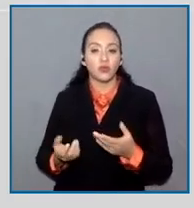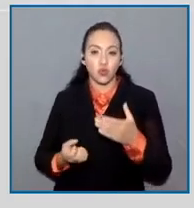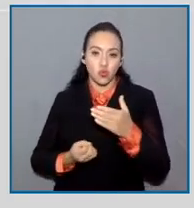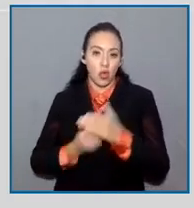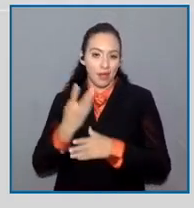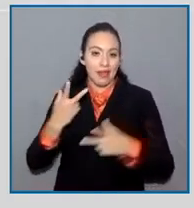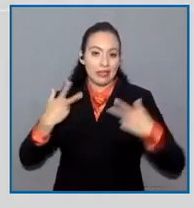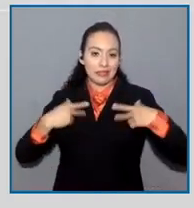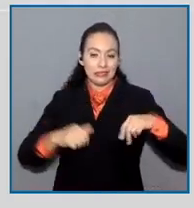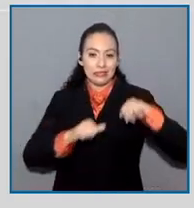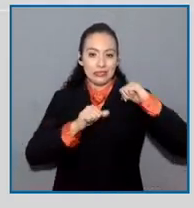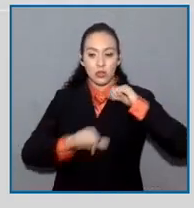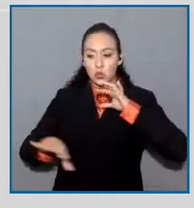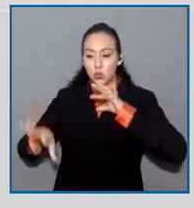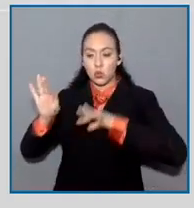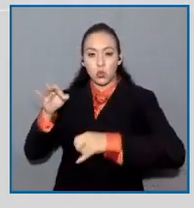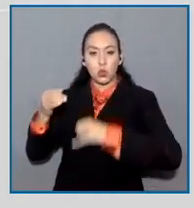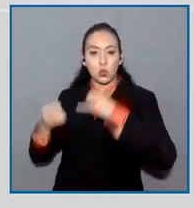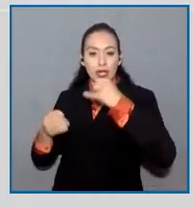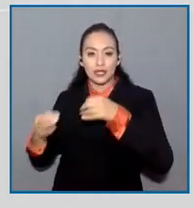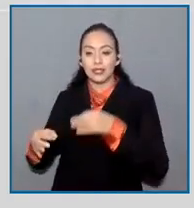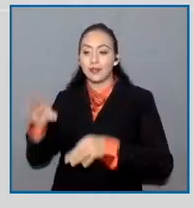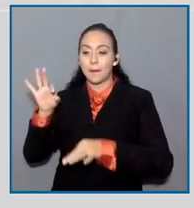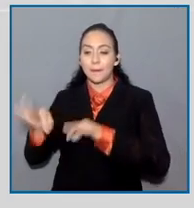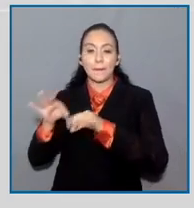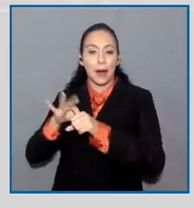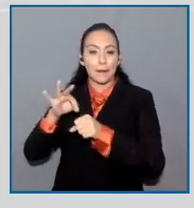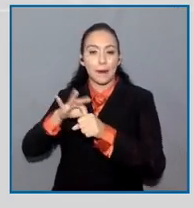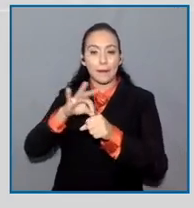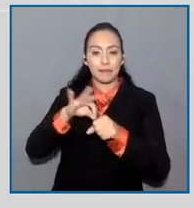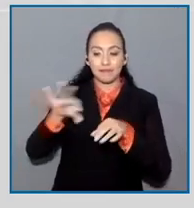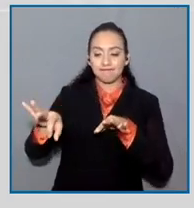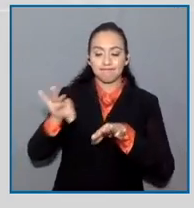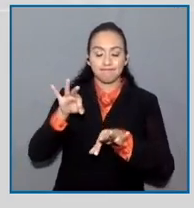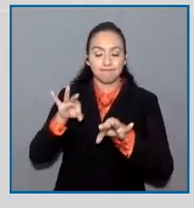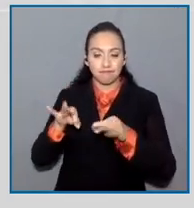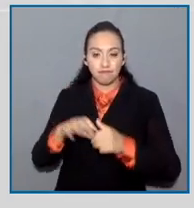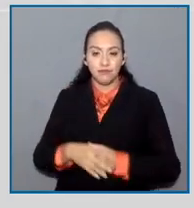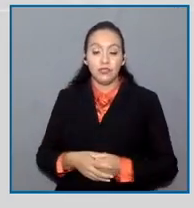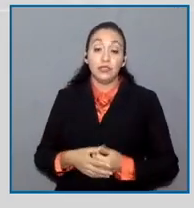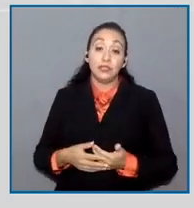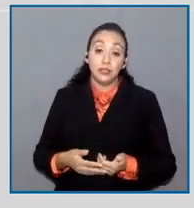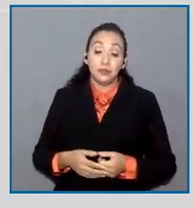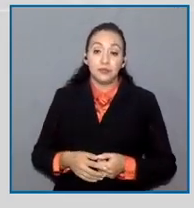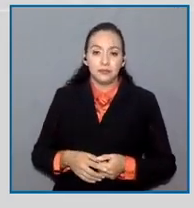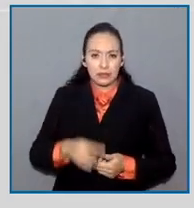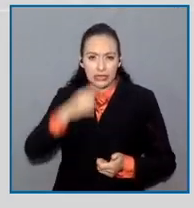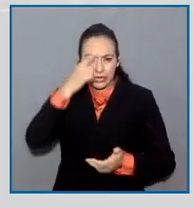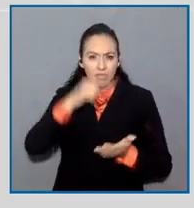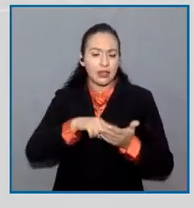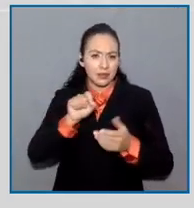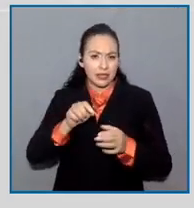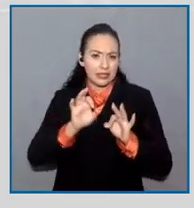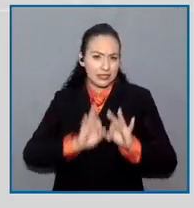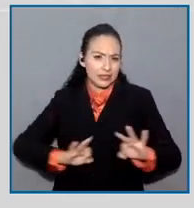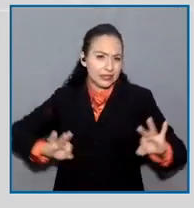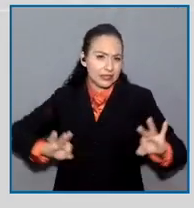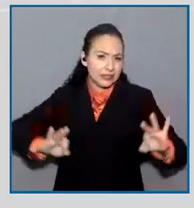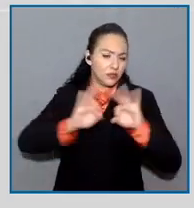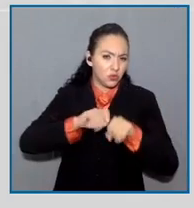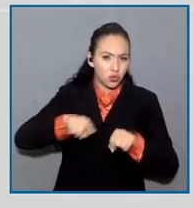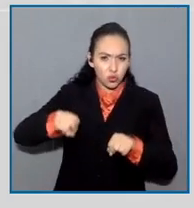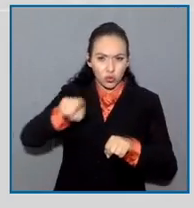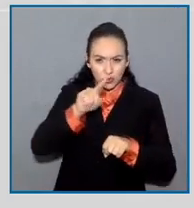elegibles y elegidas, me parece también que es importante que en esos requisitos, lejos